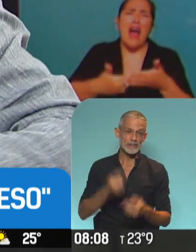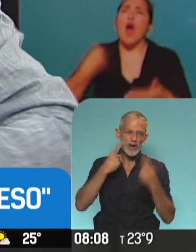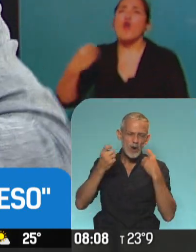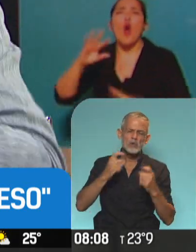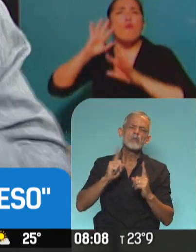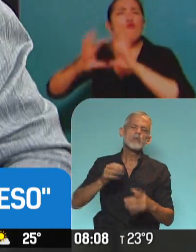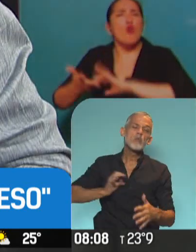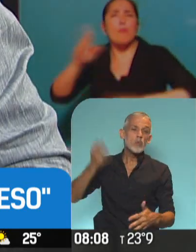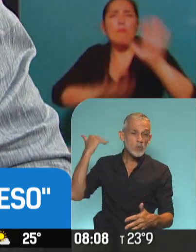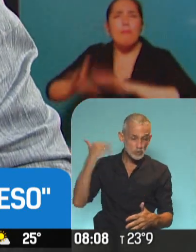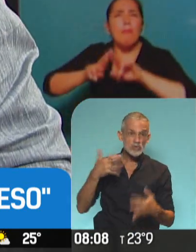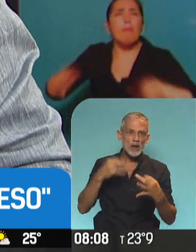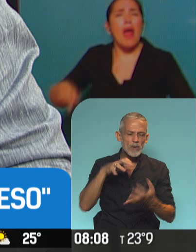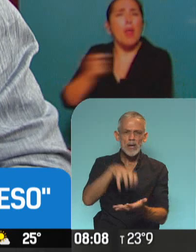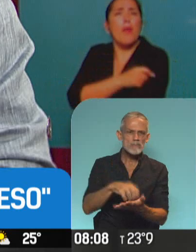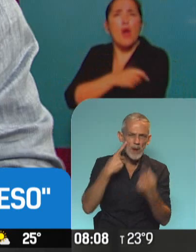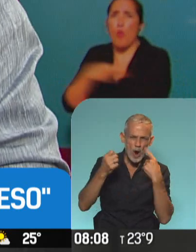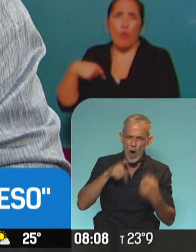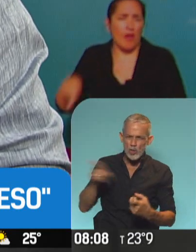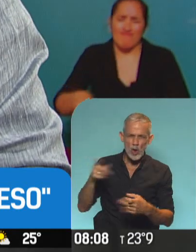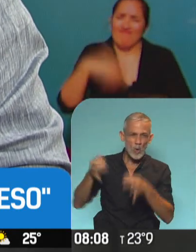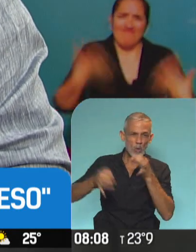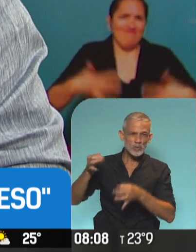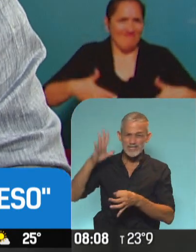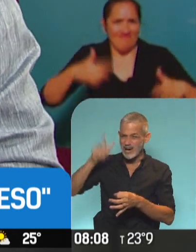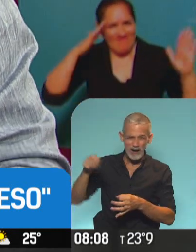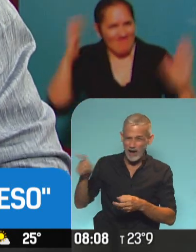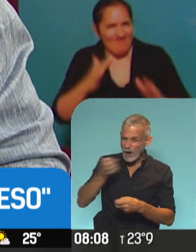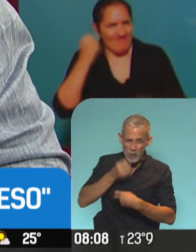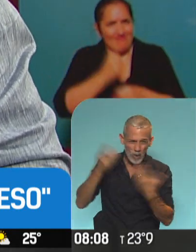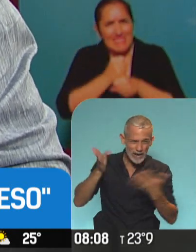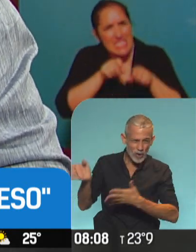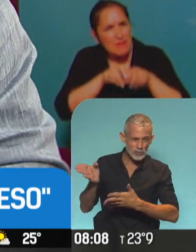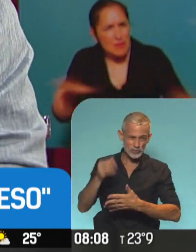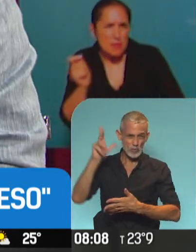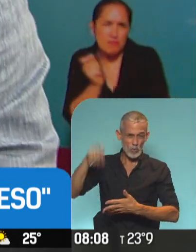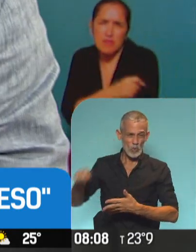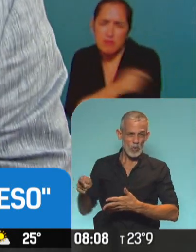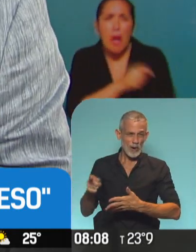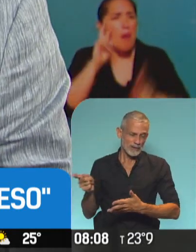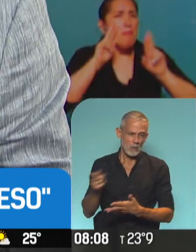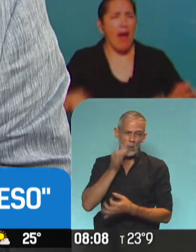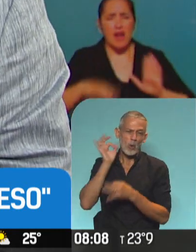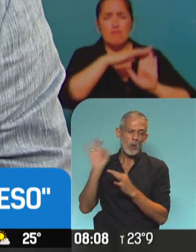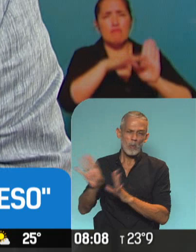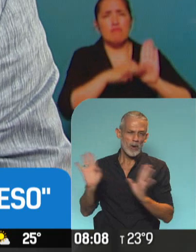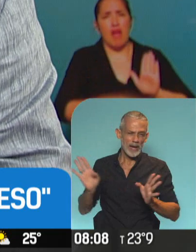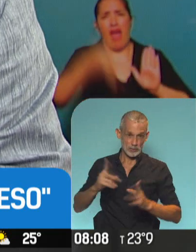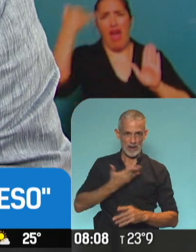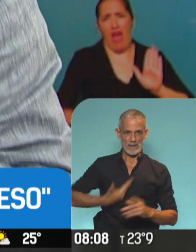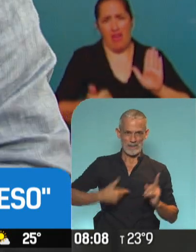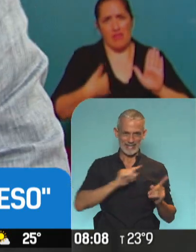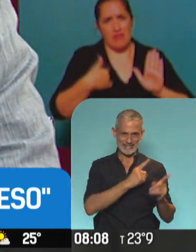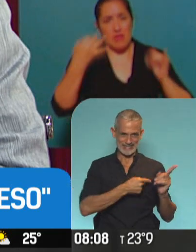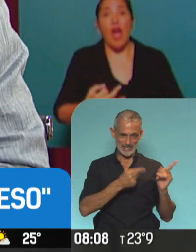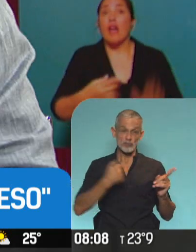existido hace muchísimos años, porque estos tipos han hecho lo que realmente se les ha dado la gana. O sea, concretamente, el presidente se